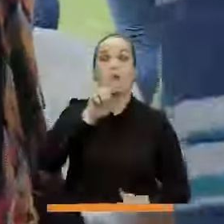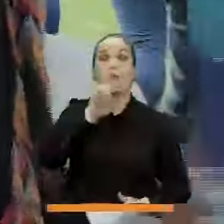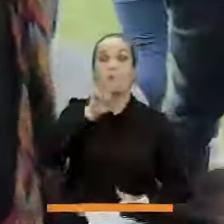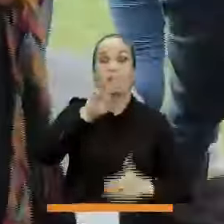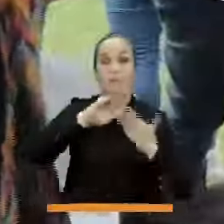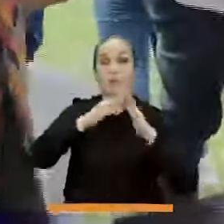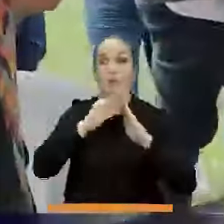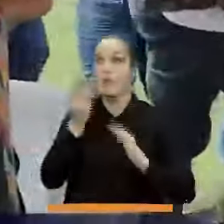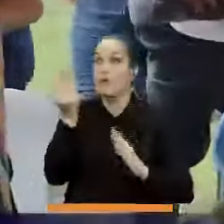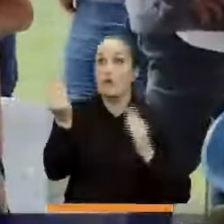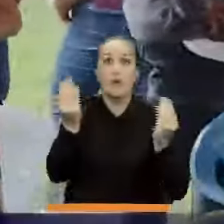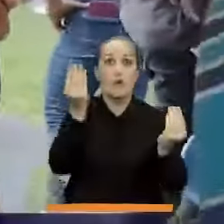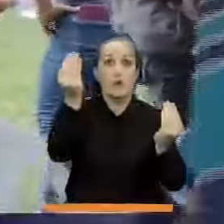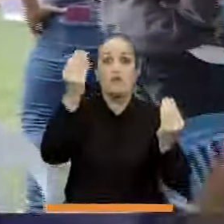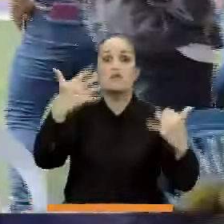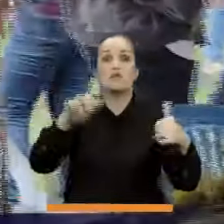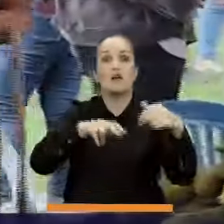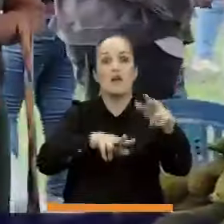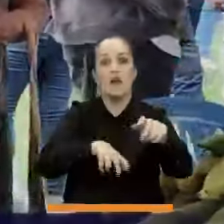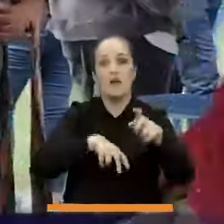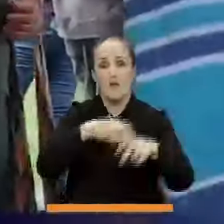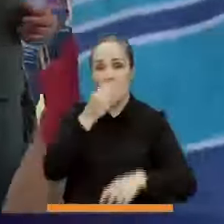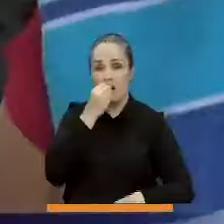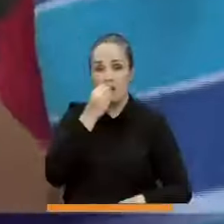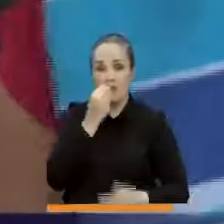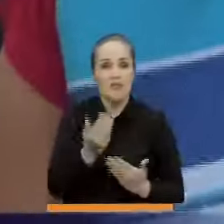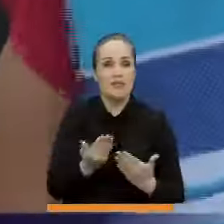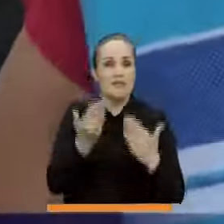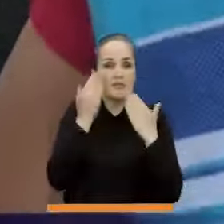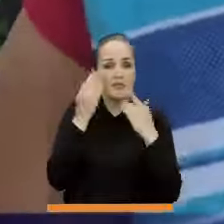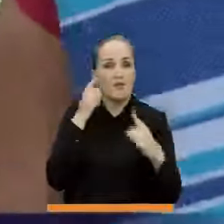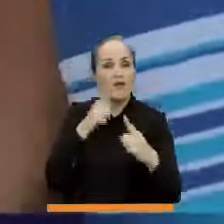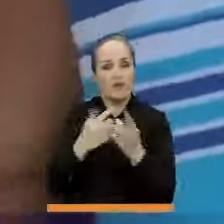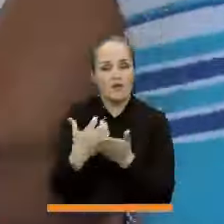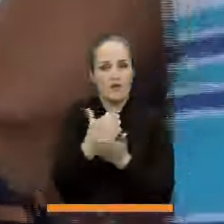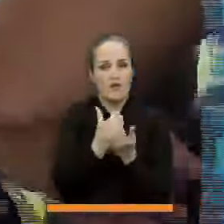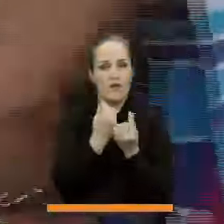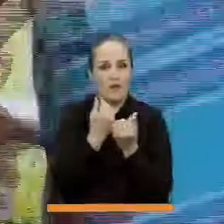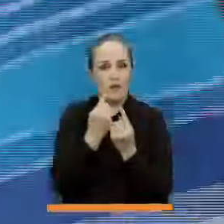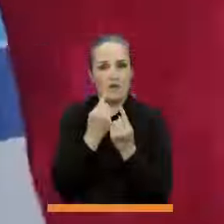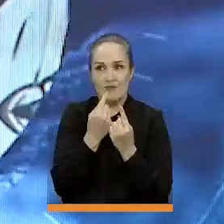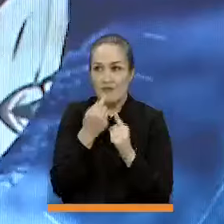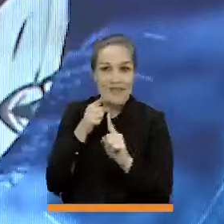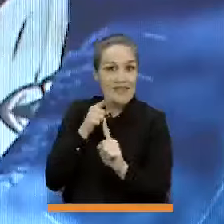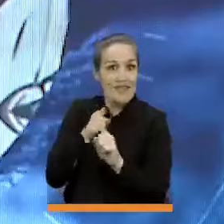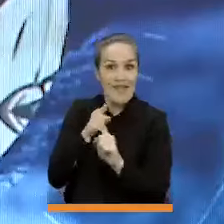pueblos agroalimentarios y pueden acceder a la obtención de sus recursos directamente.